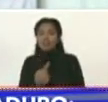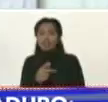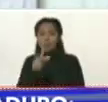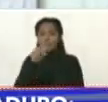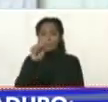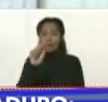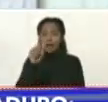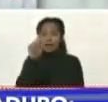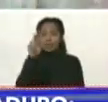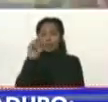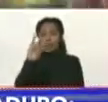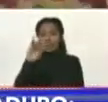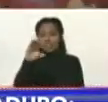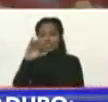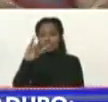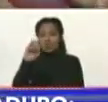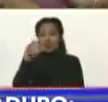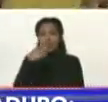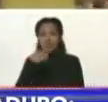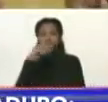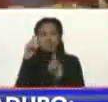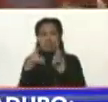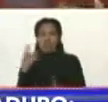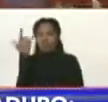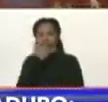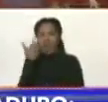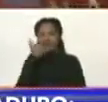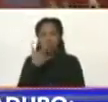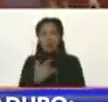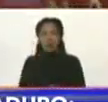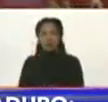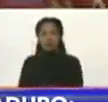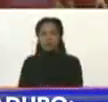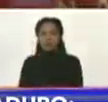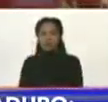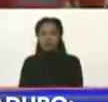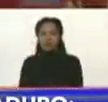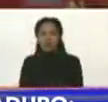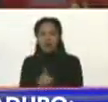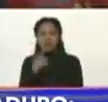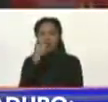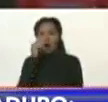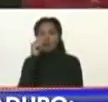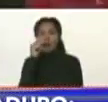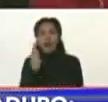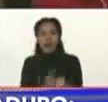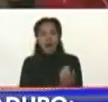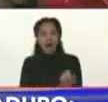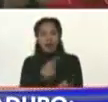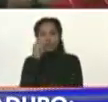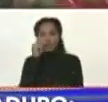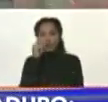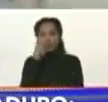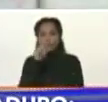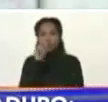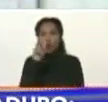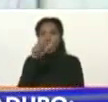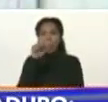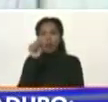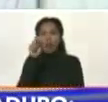Patricio Lumumba es decir dignidad del África. Se trata de nuestro hermano Roland